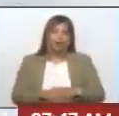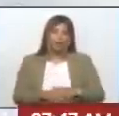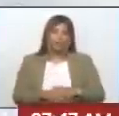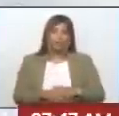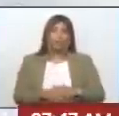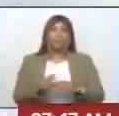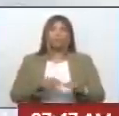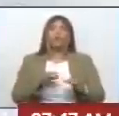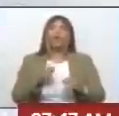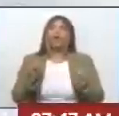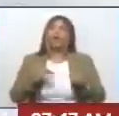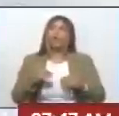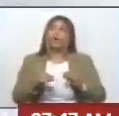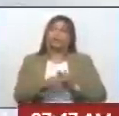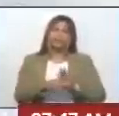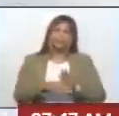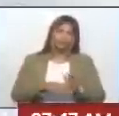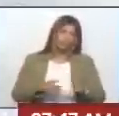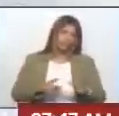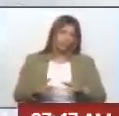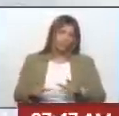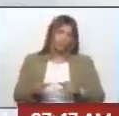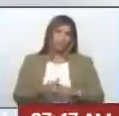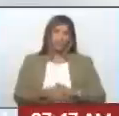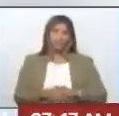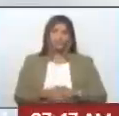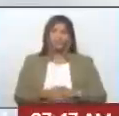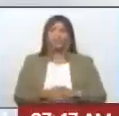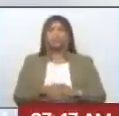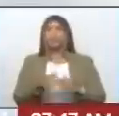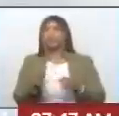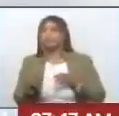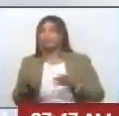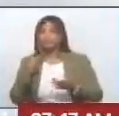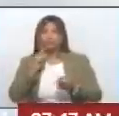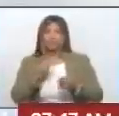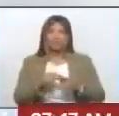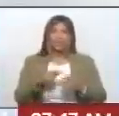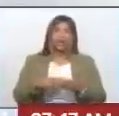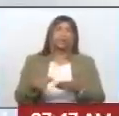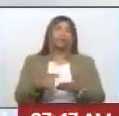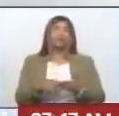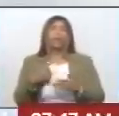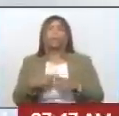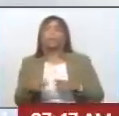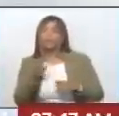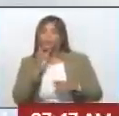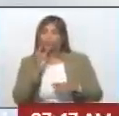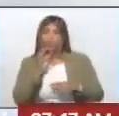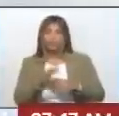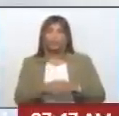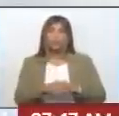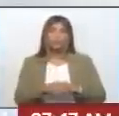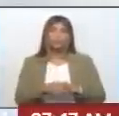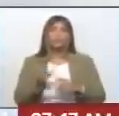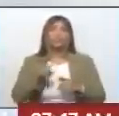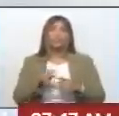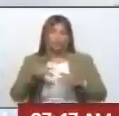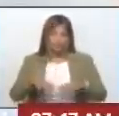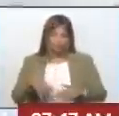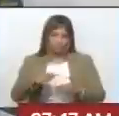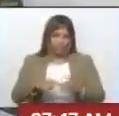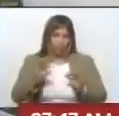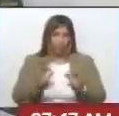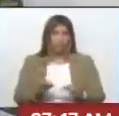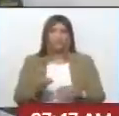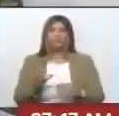acuerdos ya deben estar indudablemente orientados para la firma, pero sobre todo para la consolidación.